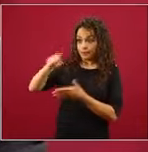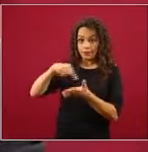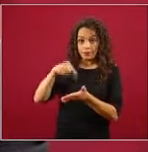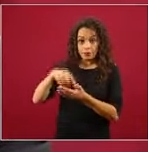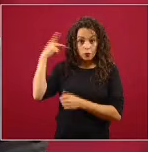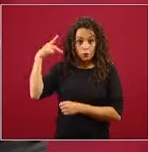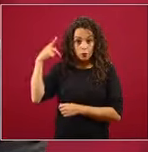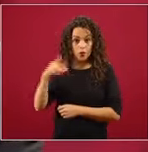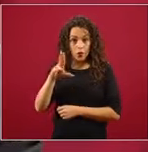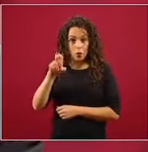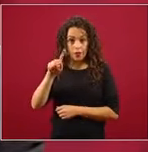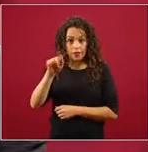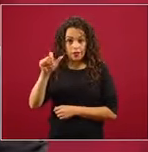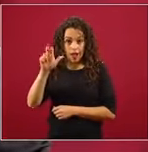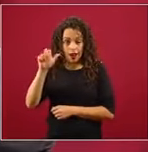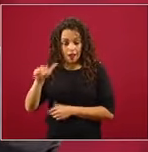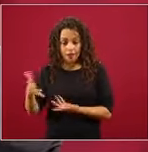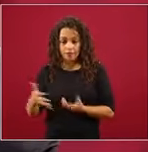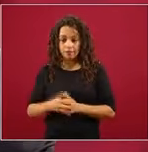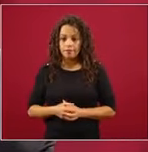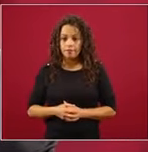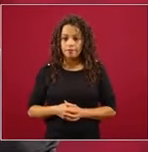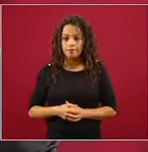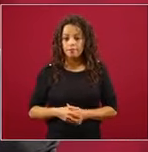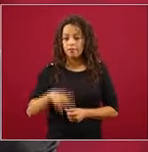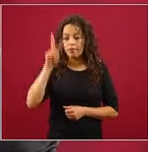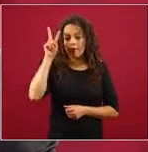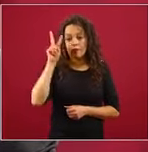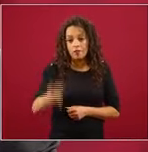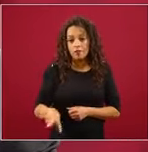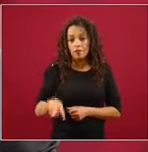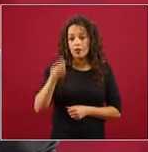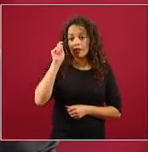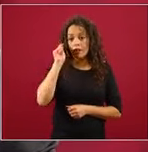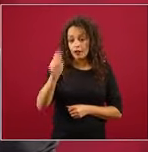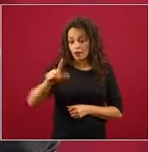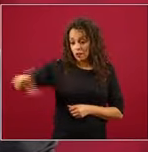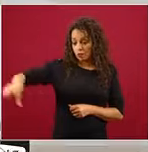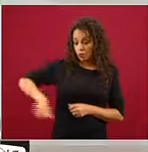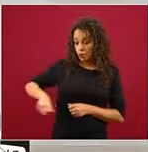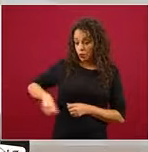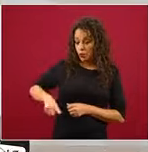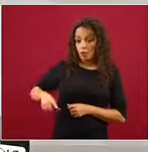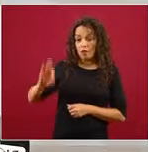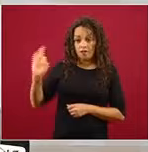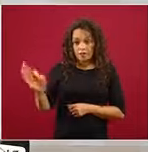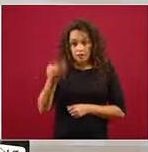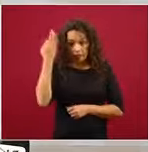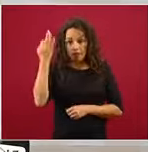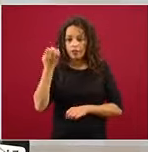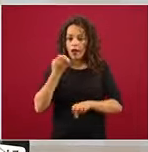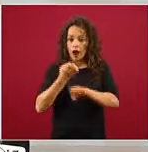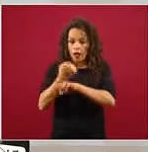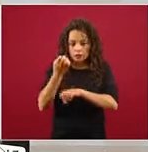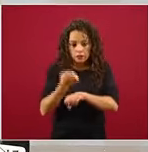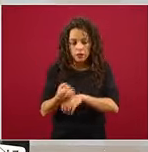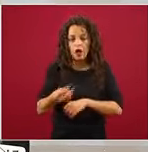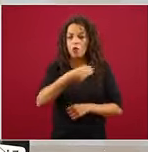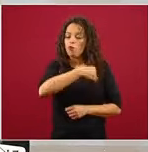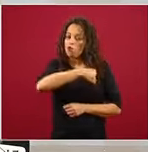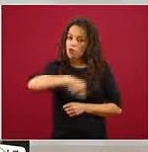alejamiento que a lo largo de muchas décadas ha tenido los servicios sociales de los gobiernos federal, estatales,